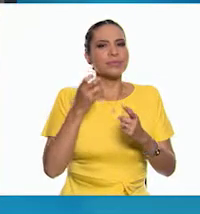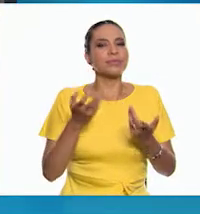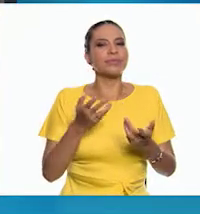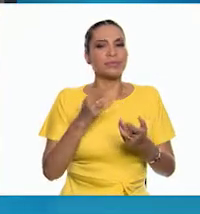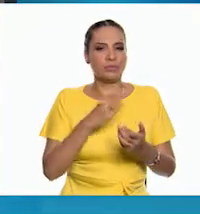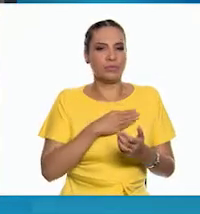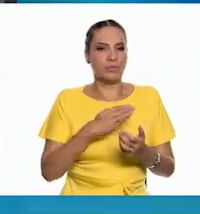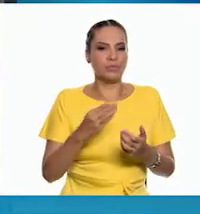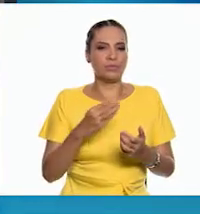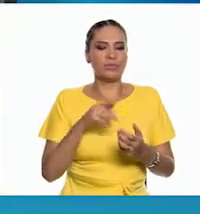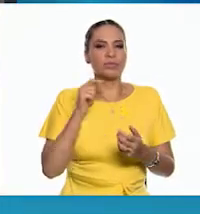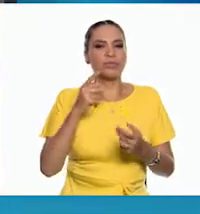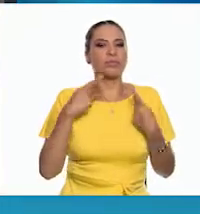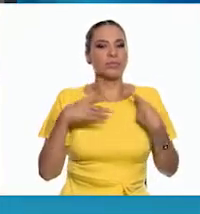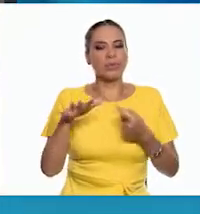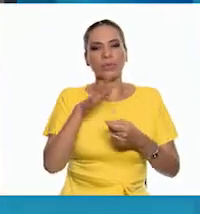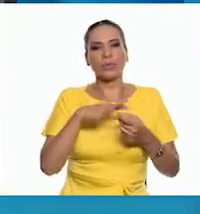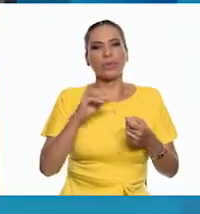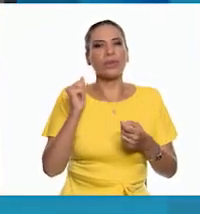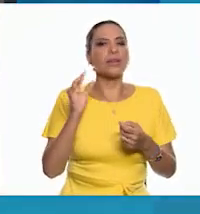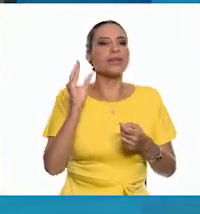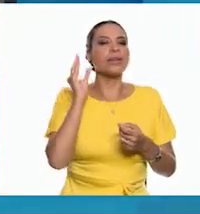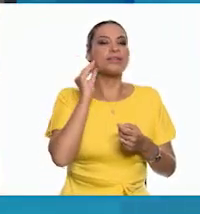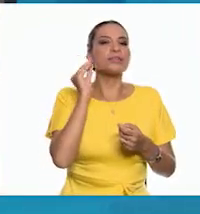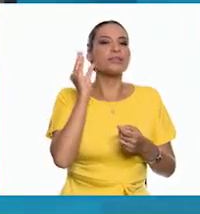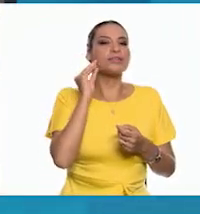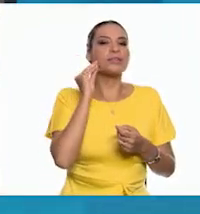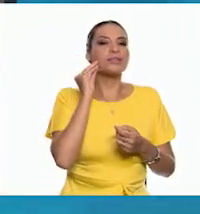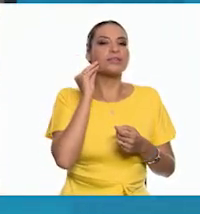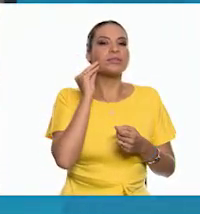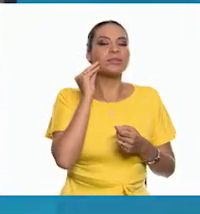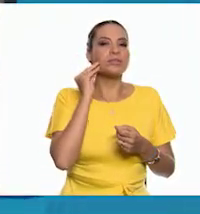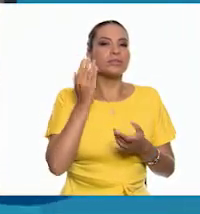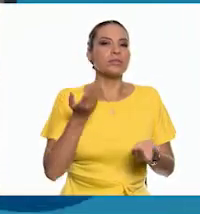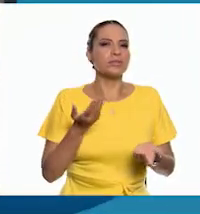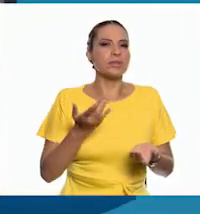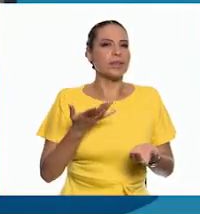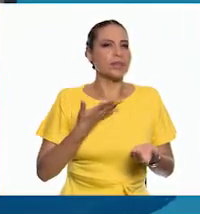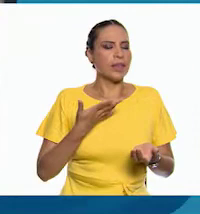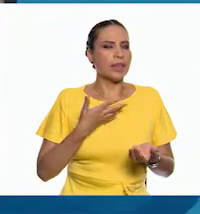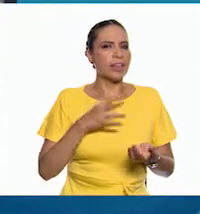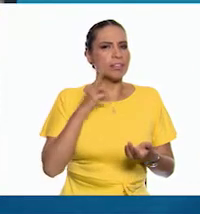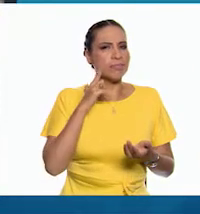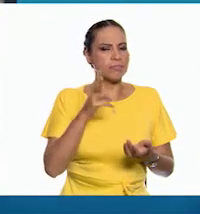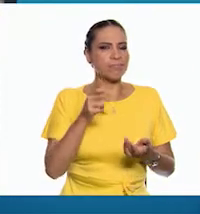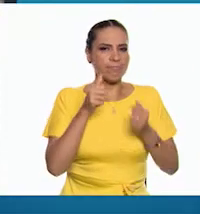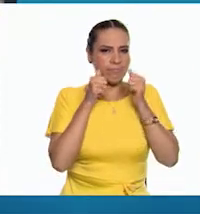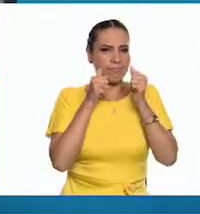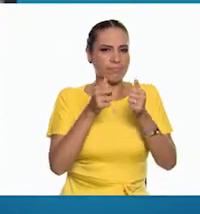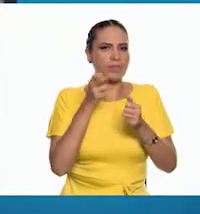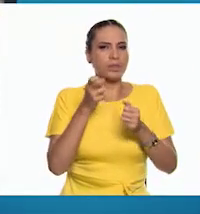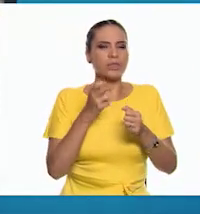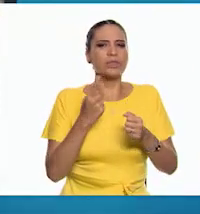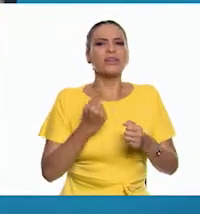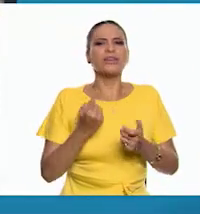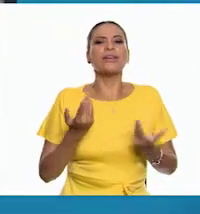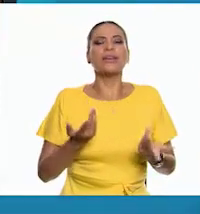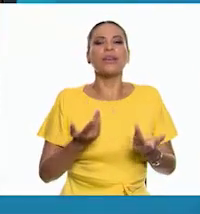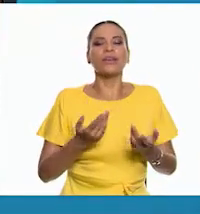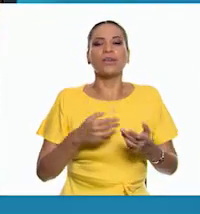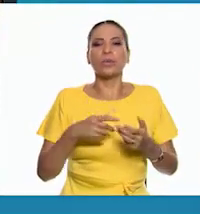que es bueno que el público que nos está escuchando los tenga presente, es que